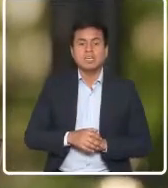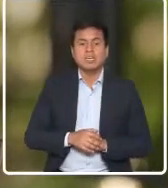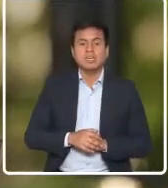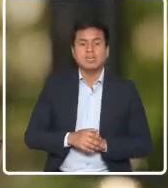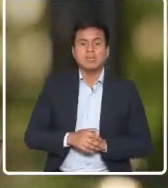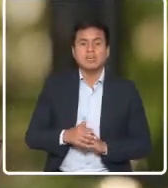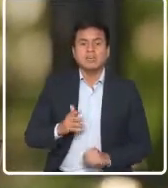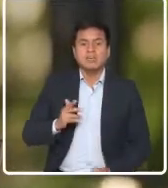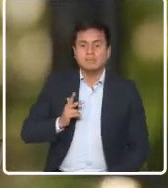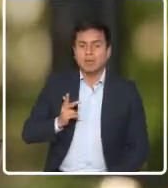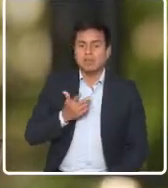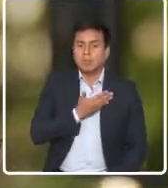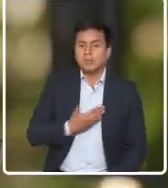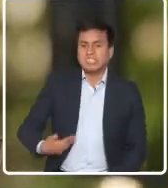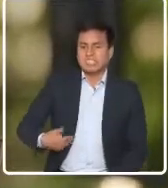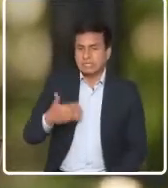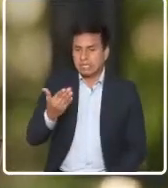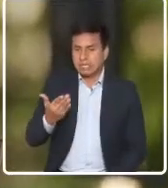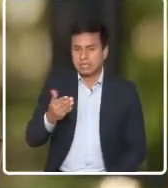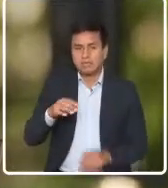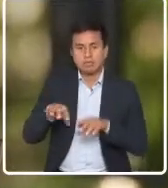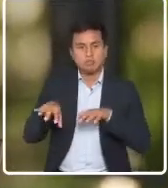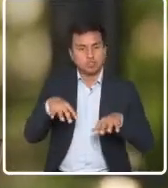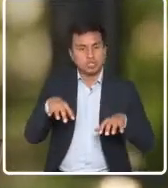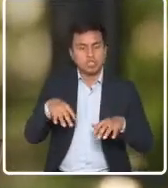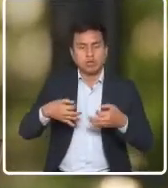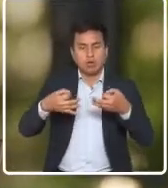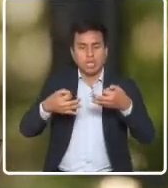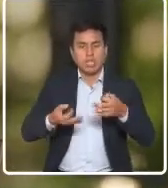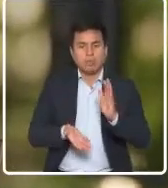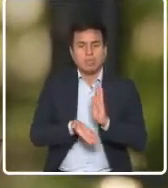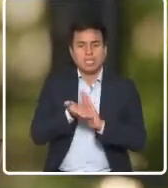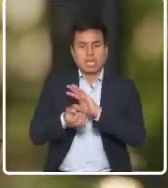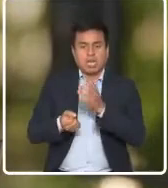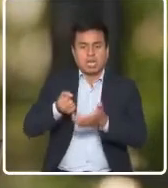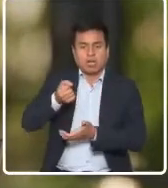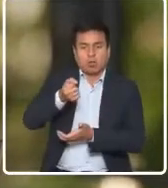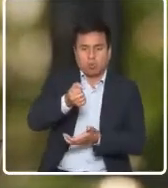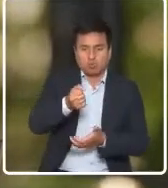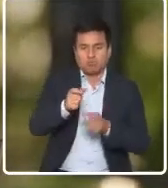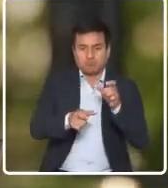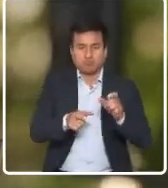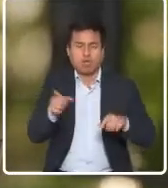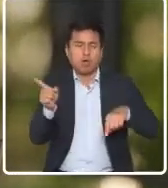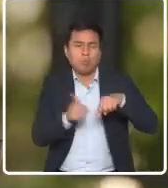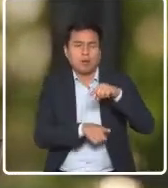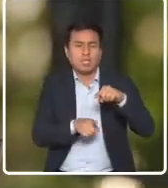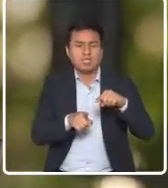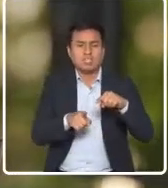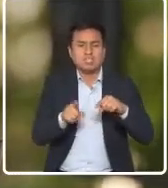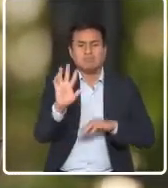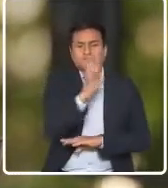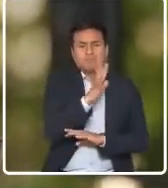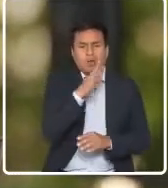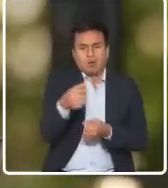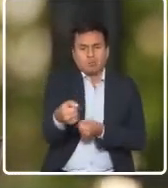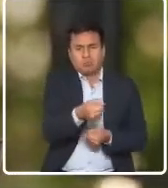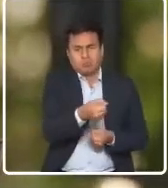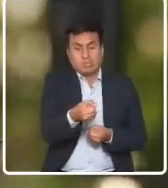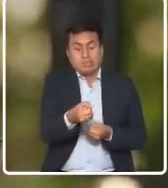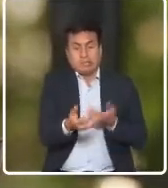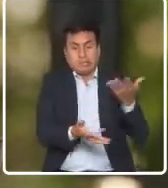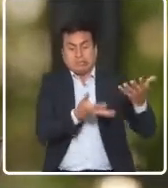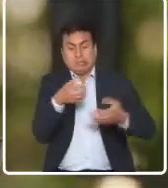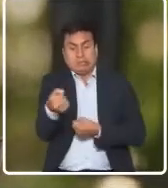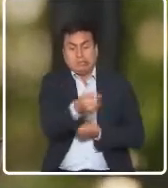Estimado presidente, sus acciones concretas para poder aumentar los recursos destinados al combate de incendios vegetacionales,